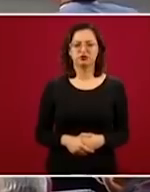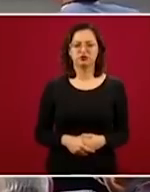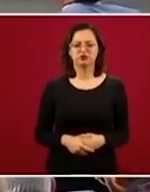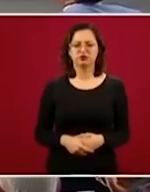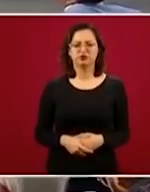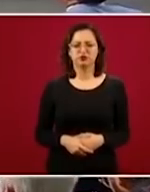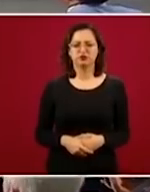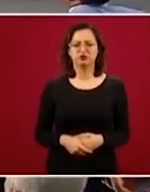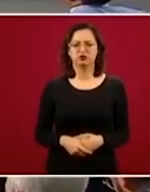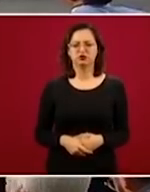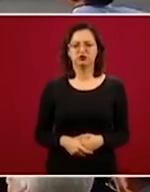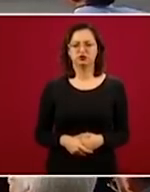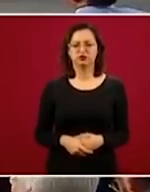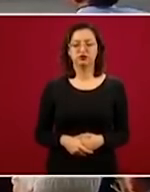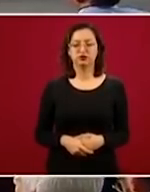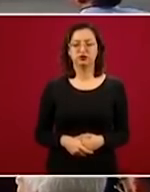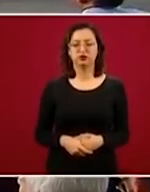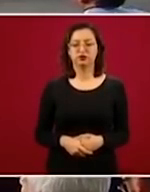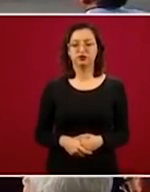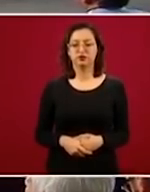en el caso de las personas